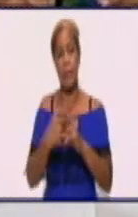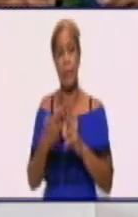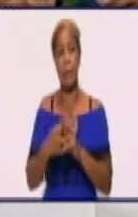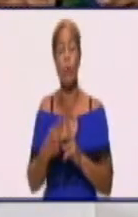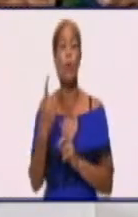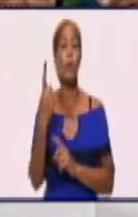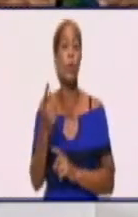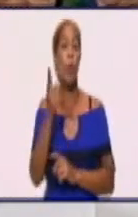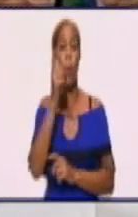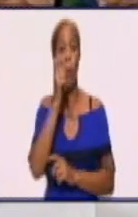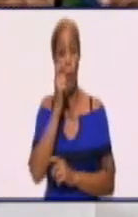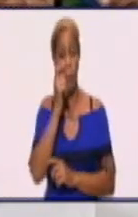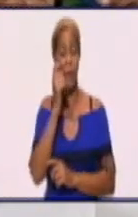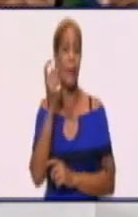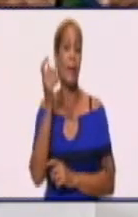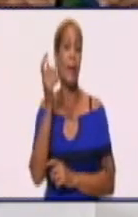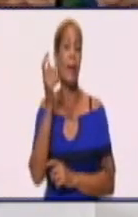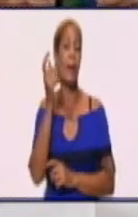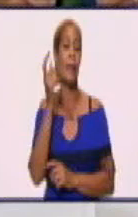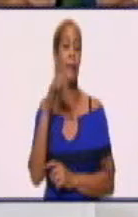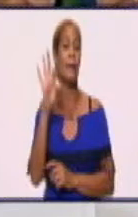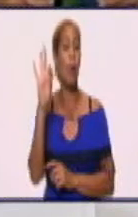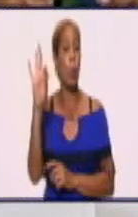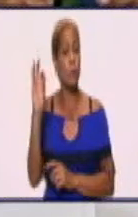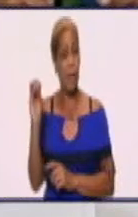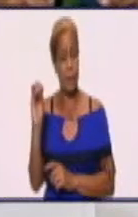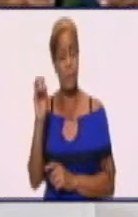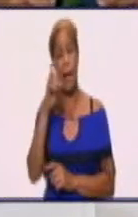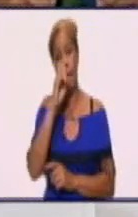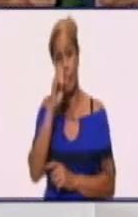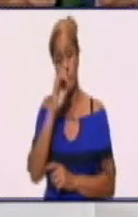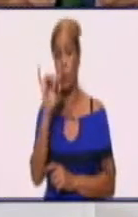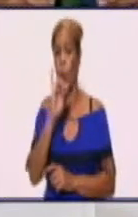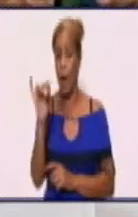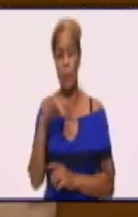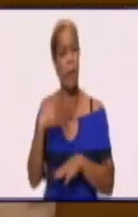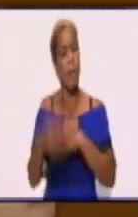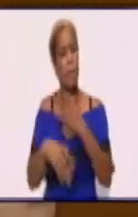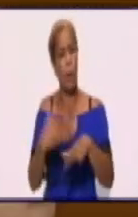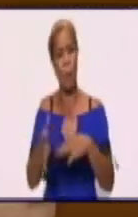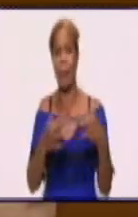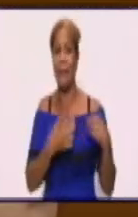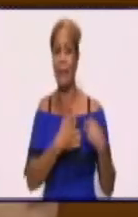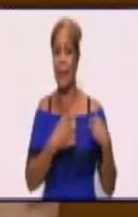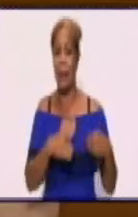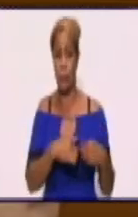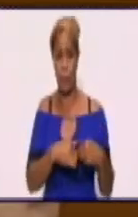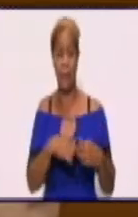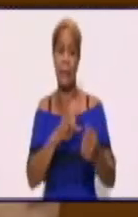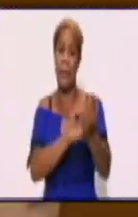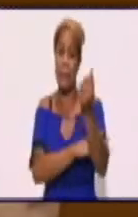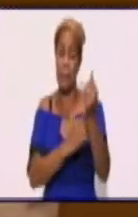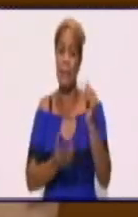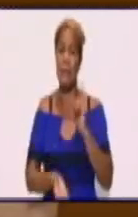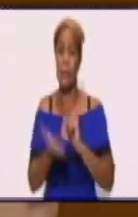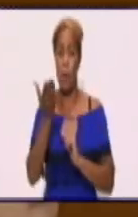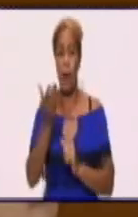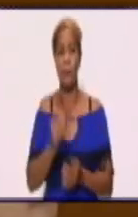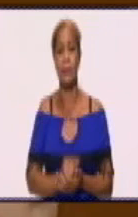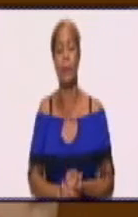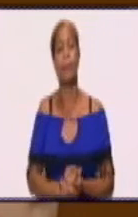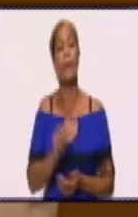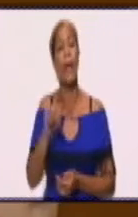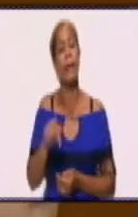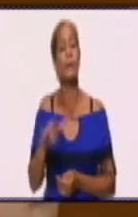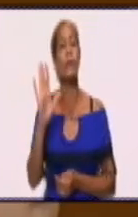paciente masculino de Cauto Cristo de 80 años, hipertenso y cardiópata, que también procedía de un área de transmisión. Esos son los